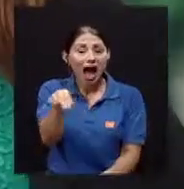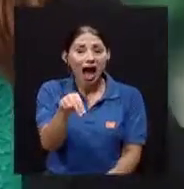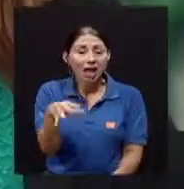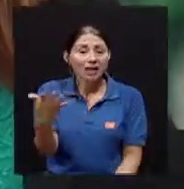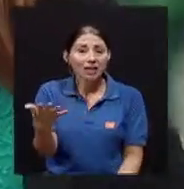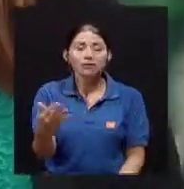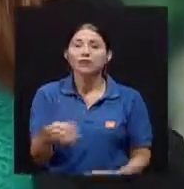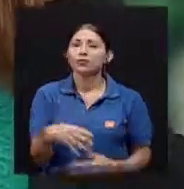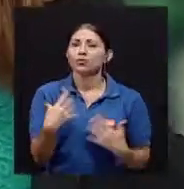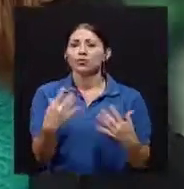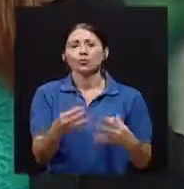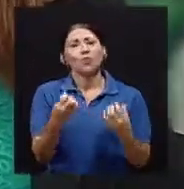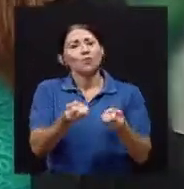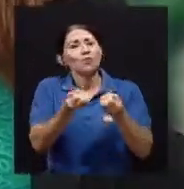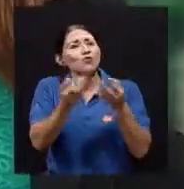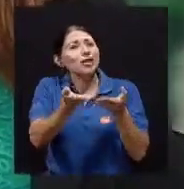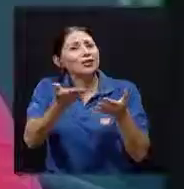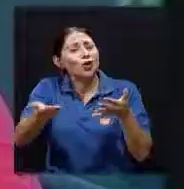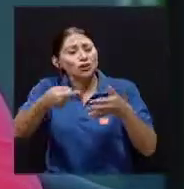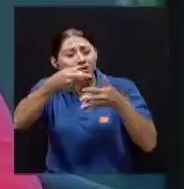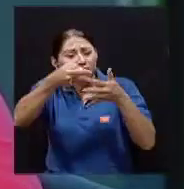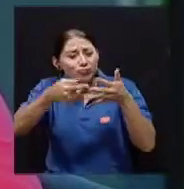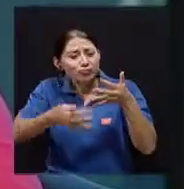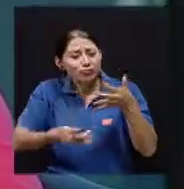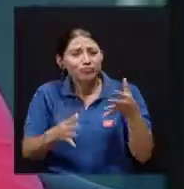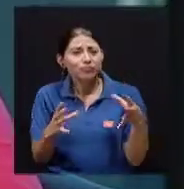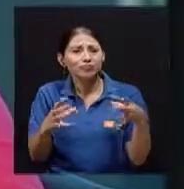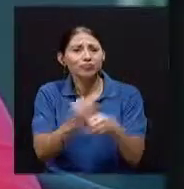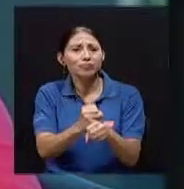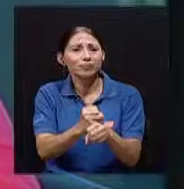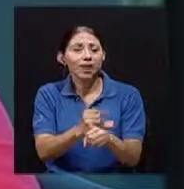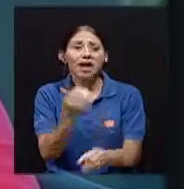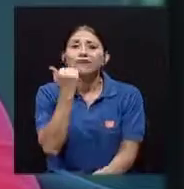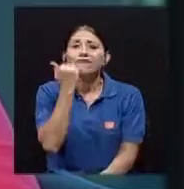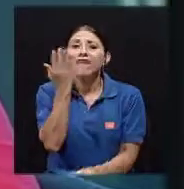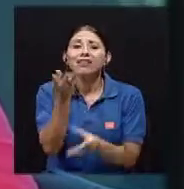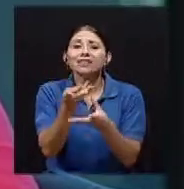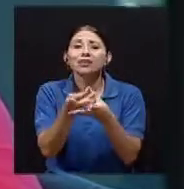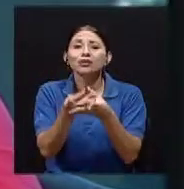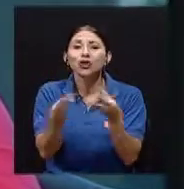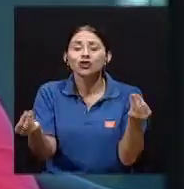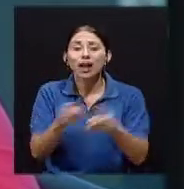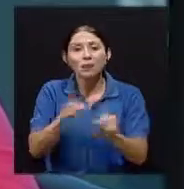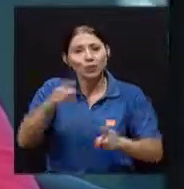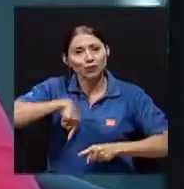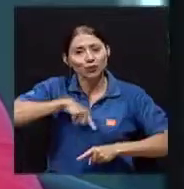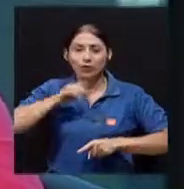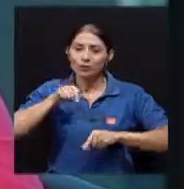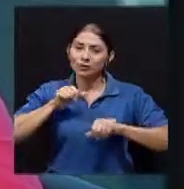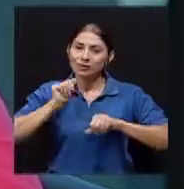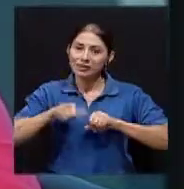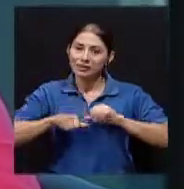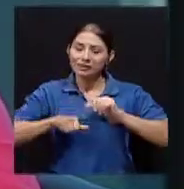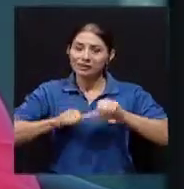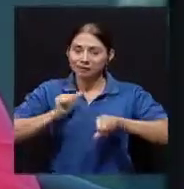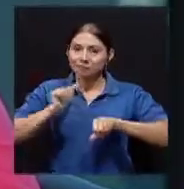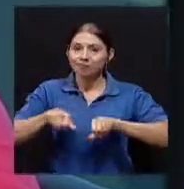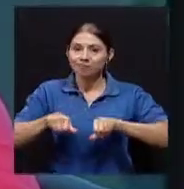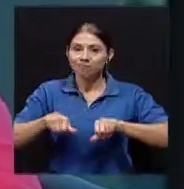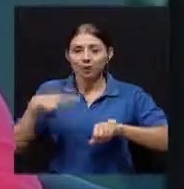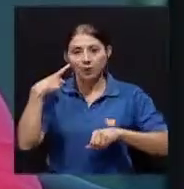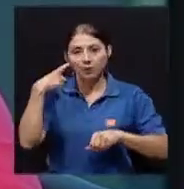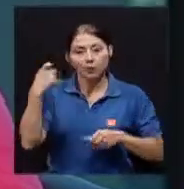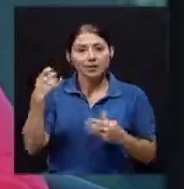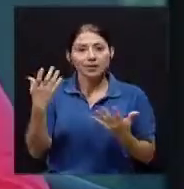un conjunto de muchas cosas. Esa es la parte, es muy fácil de solucionar, pero sí tenemos que hacer un esfuerzo, porque sí, hay